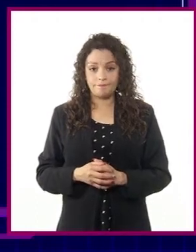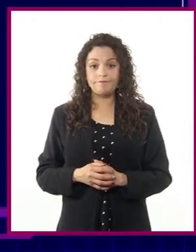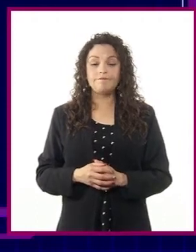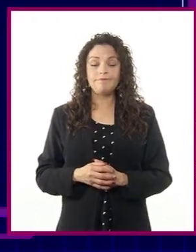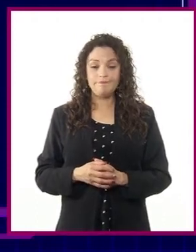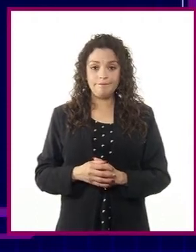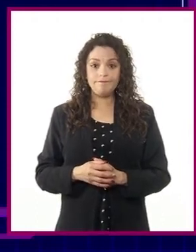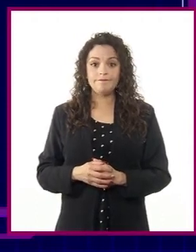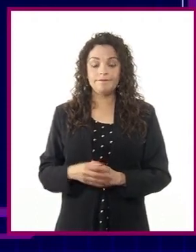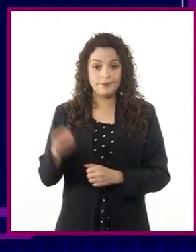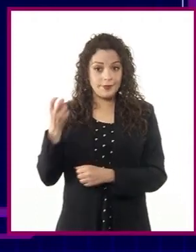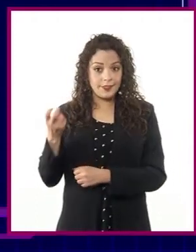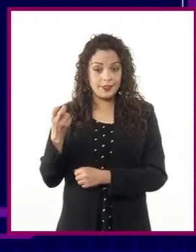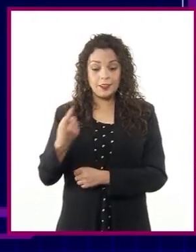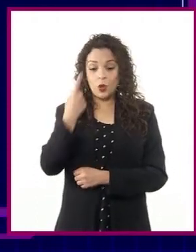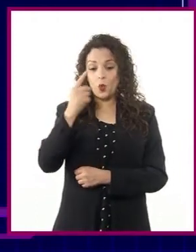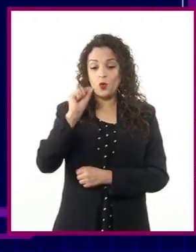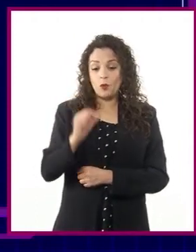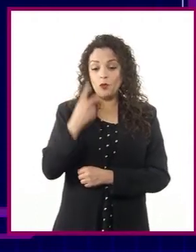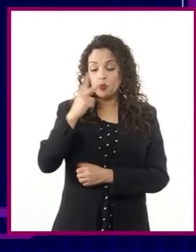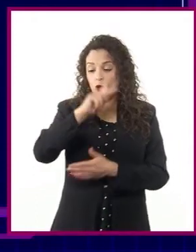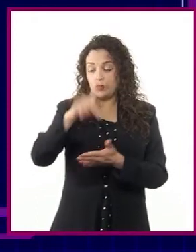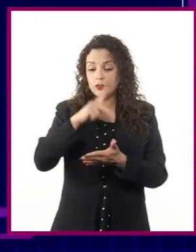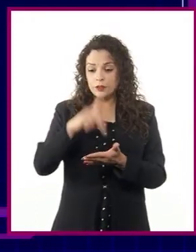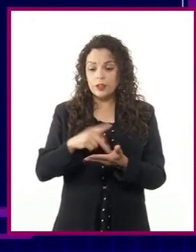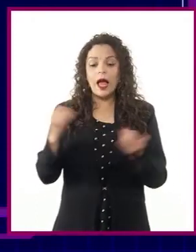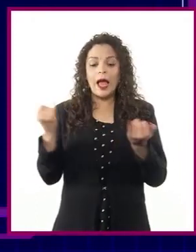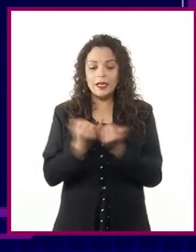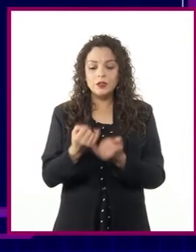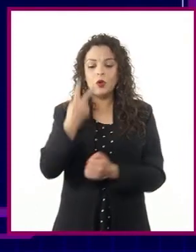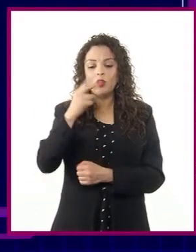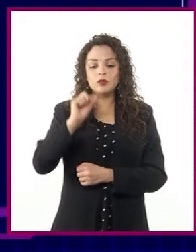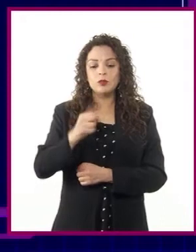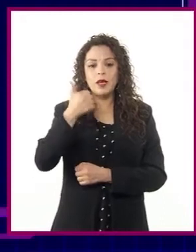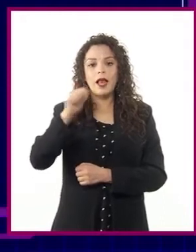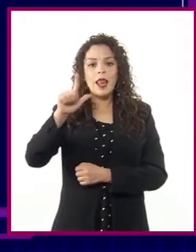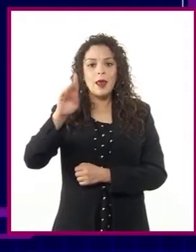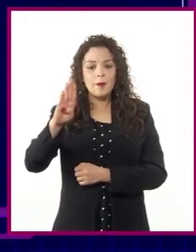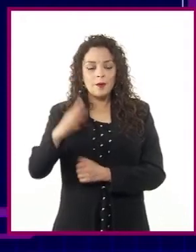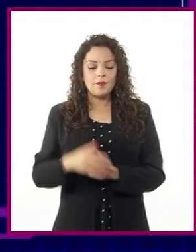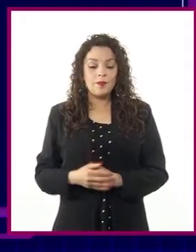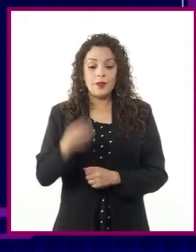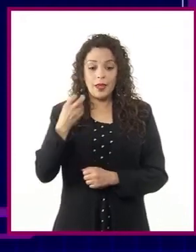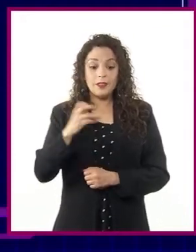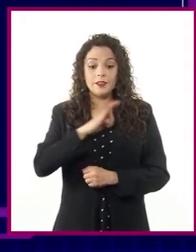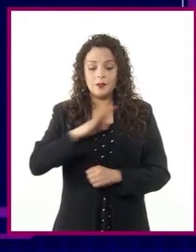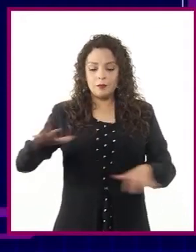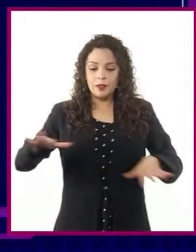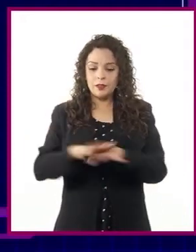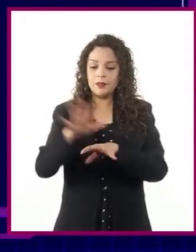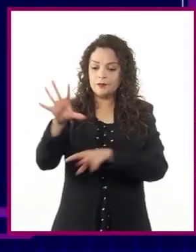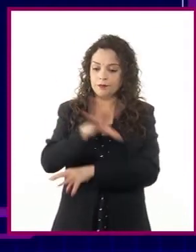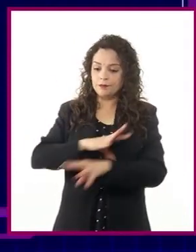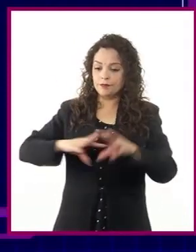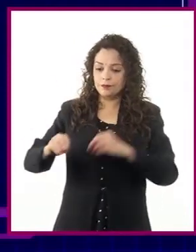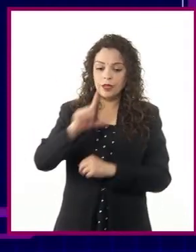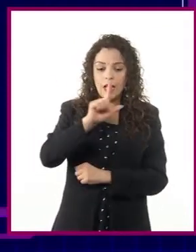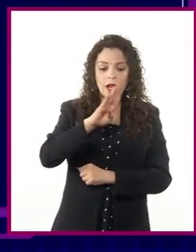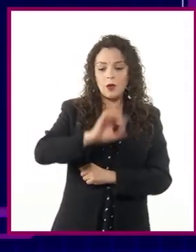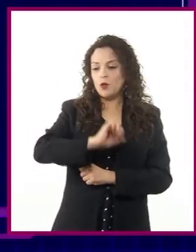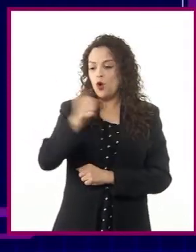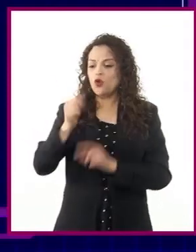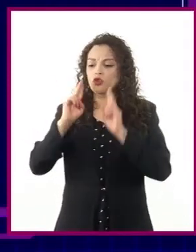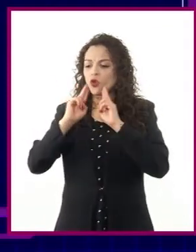libras. Entonces, podemos reducir el procedimiento para convertir libras a otra unidad, cualquiera